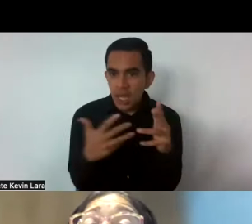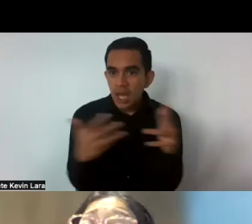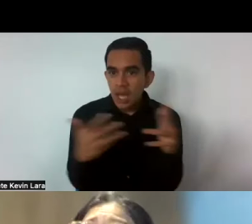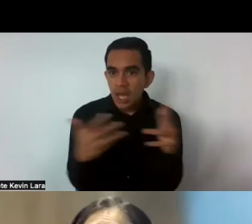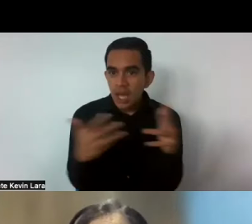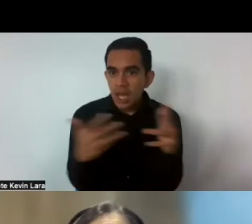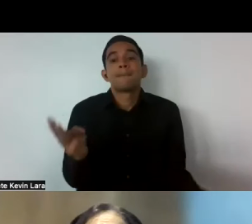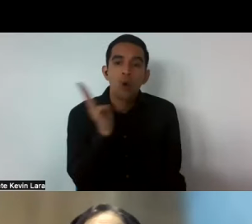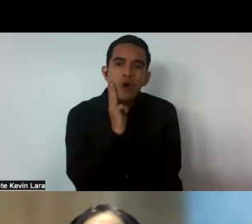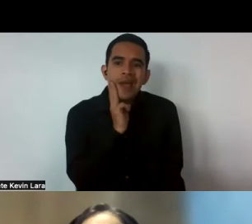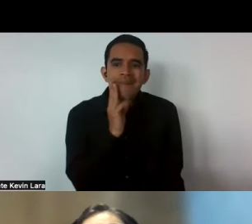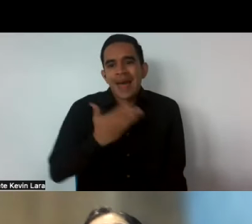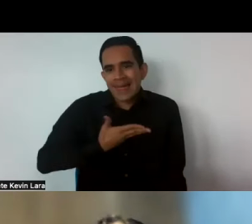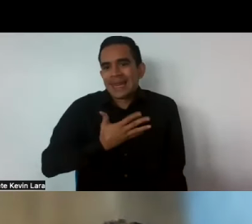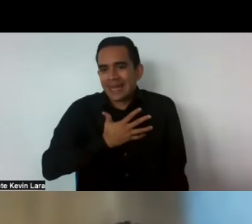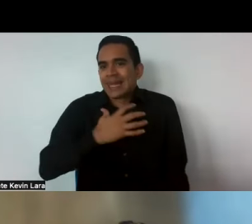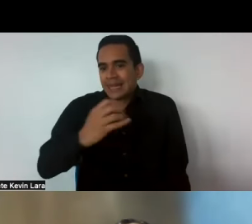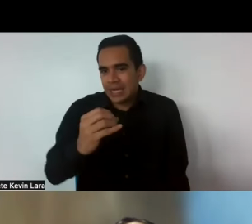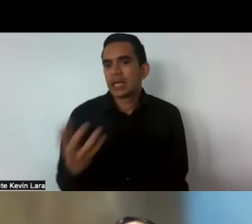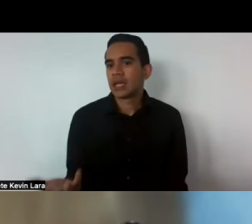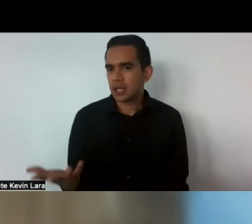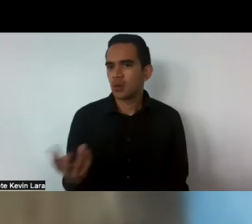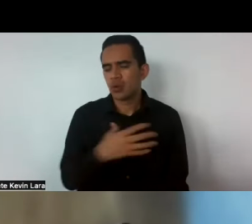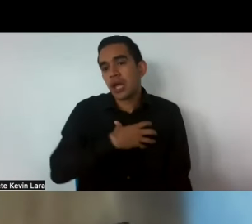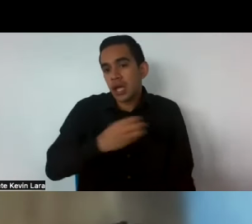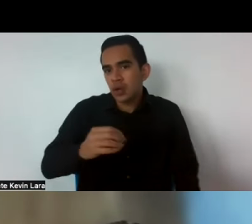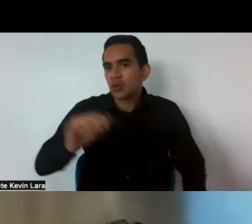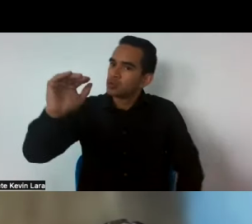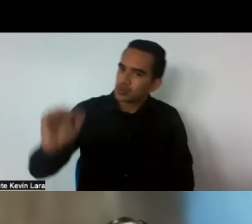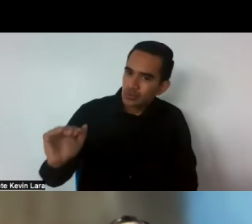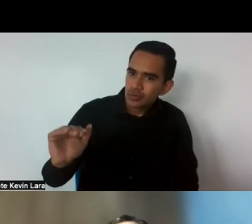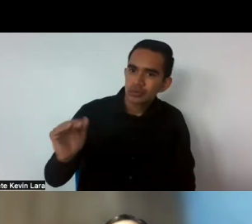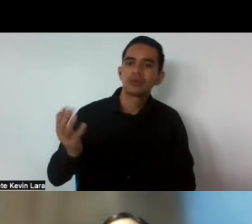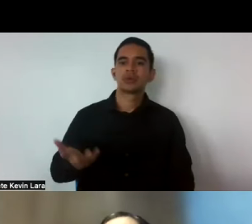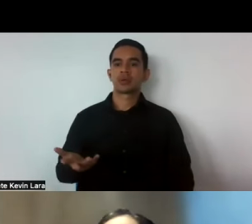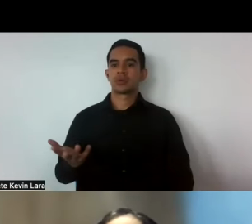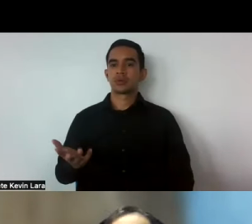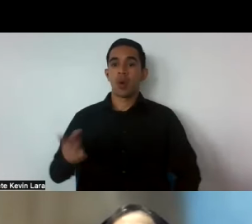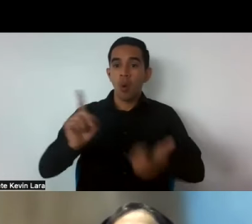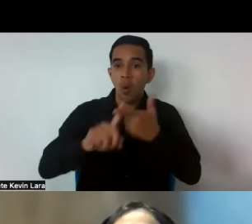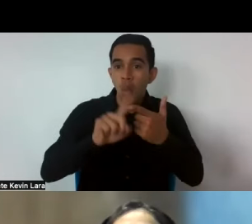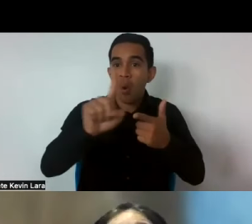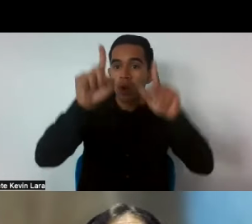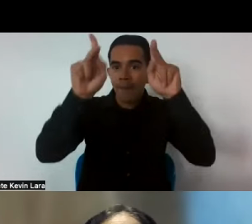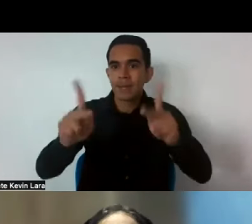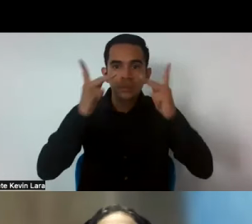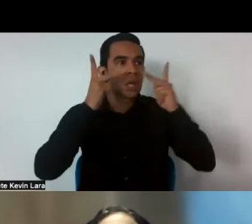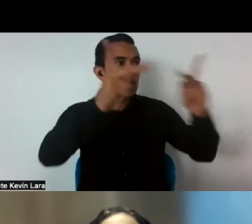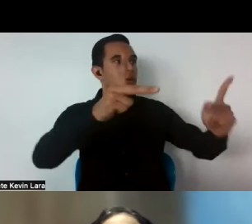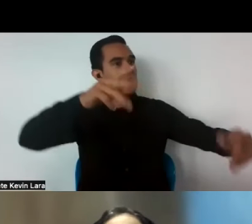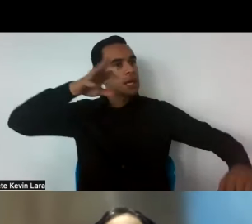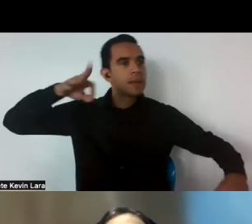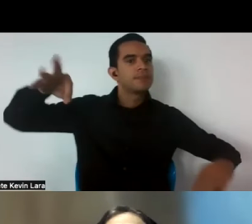sea alérgico a las abejas ve una imagen y va a sentir miedo porque sabe que le va a dar una